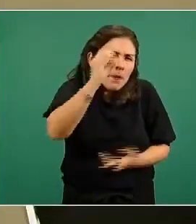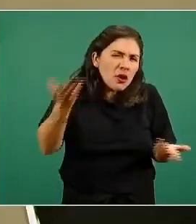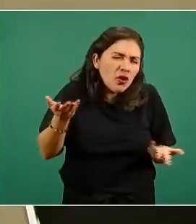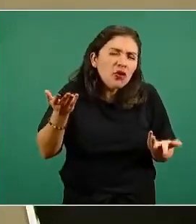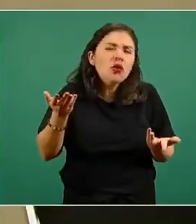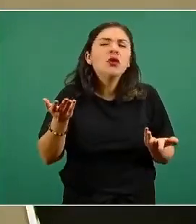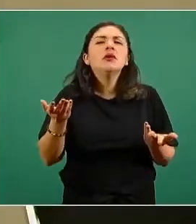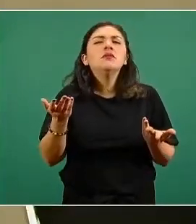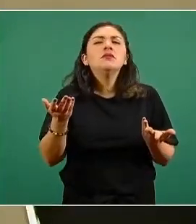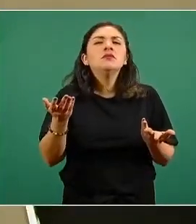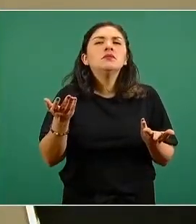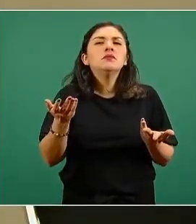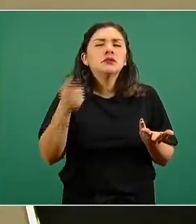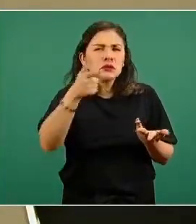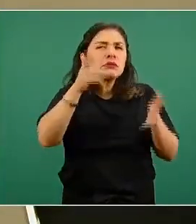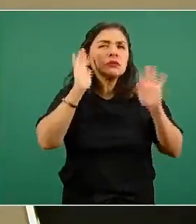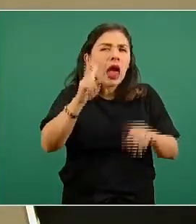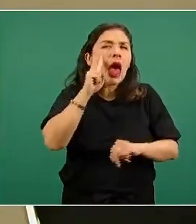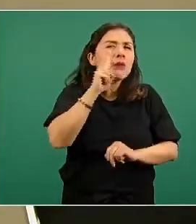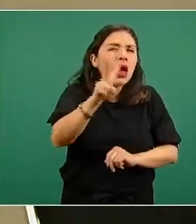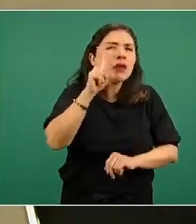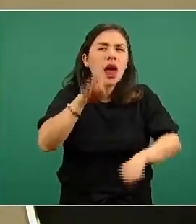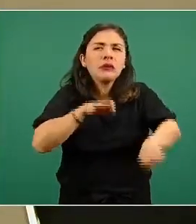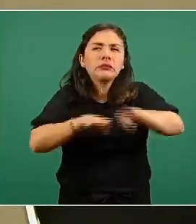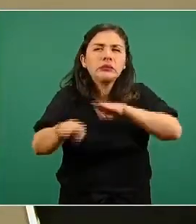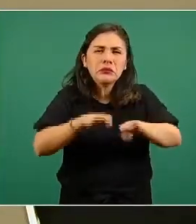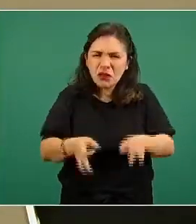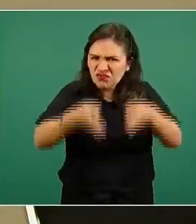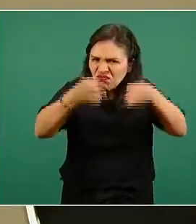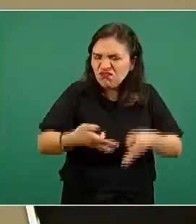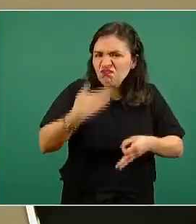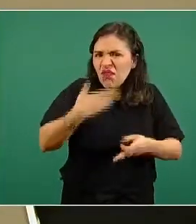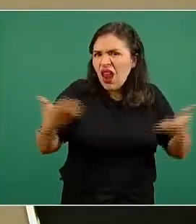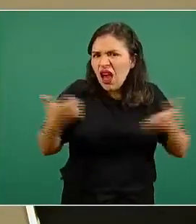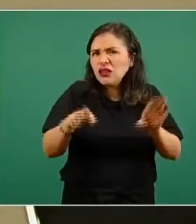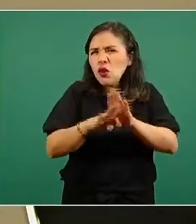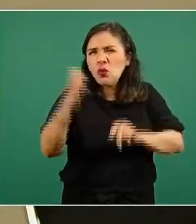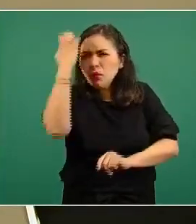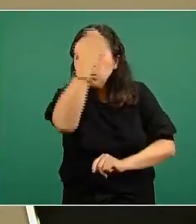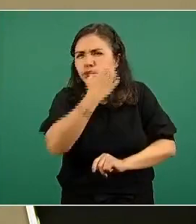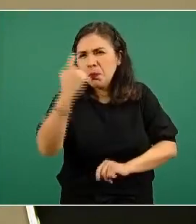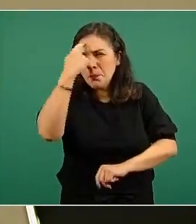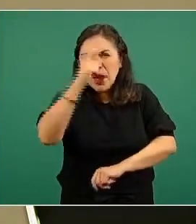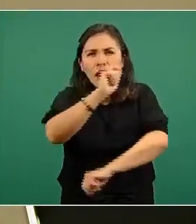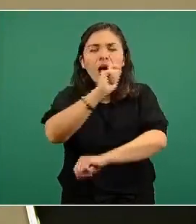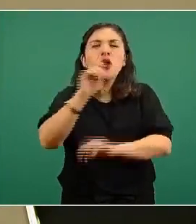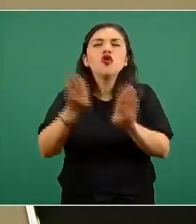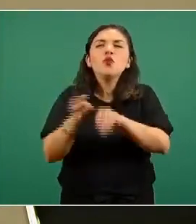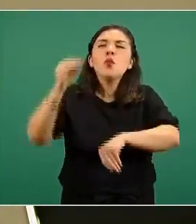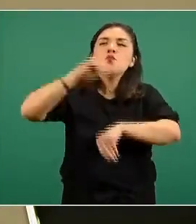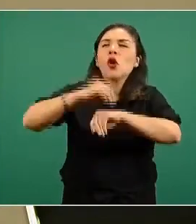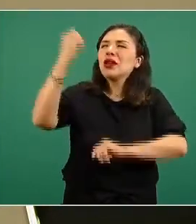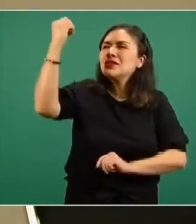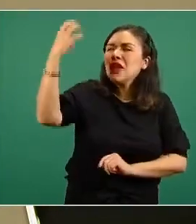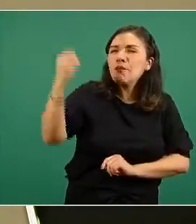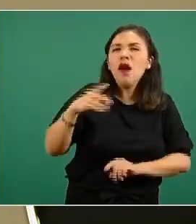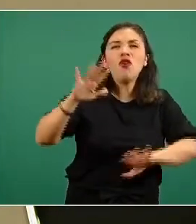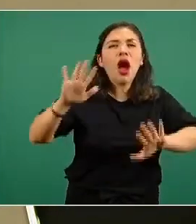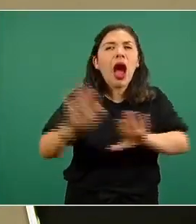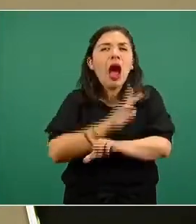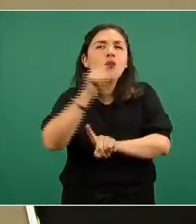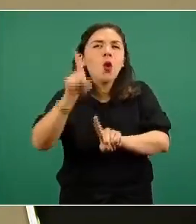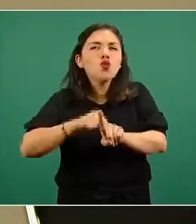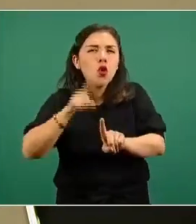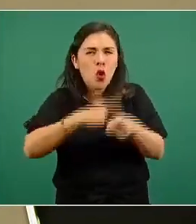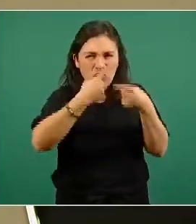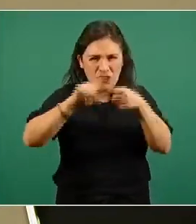Usted que ha trabajado adecuadamente el análisis para la aplicación del semáforo en los diferentes colores,